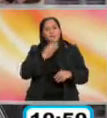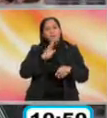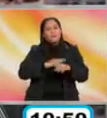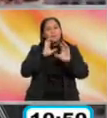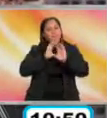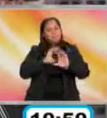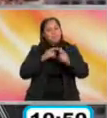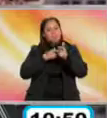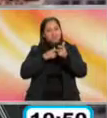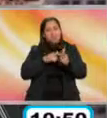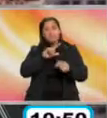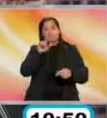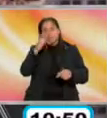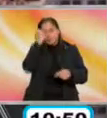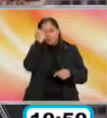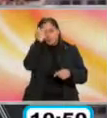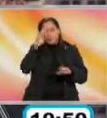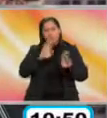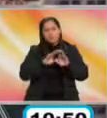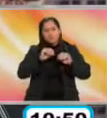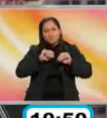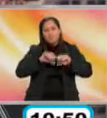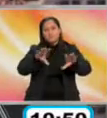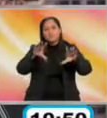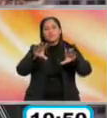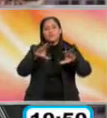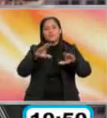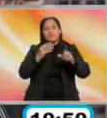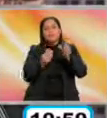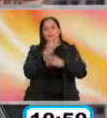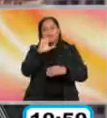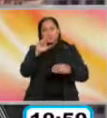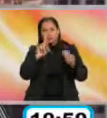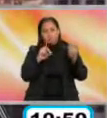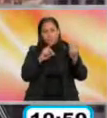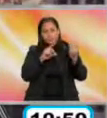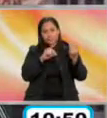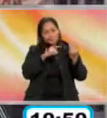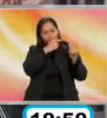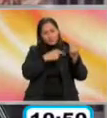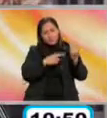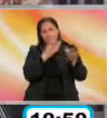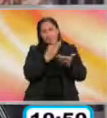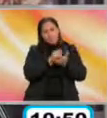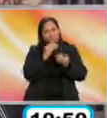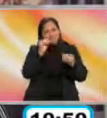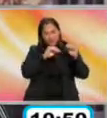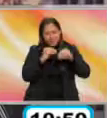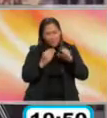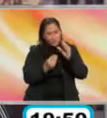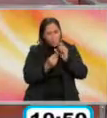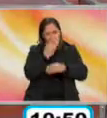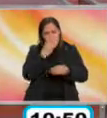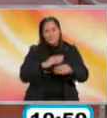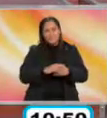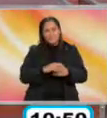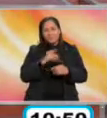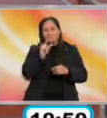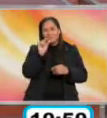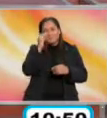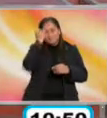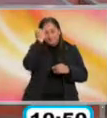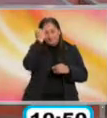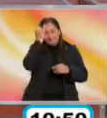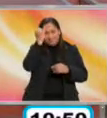Y luego ya se nos ocurrió que cómo podíamos lanzar mejor el nuevo disco y se nos ocurrió toda esta un poco imaginaria